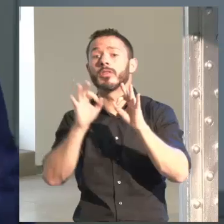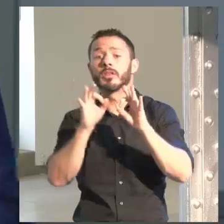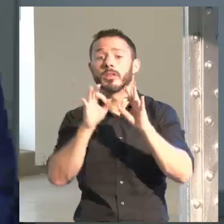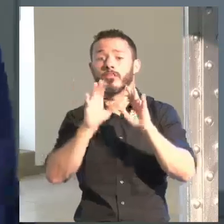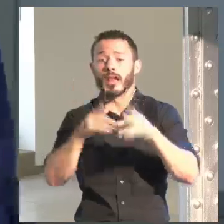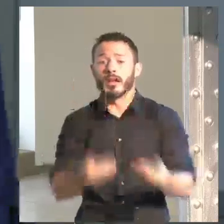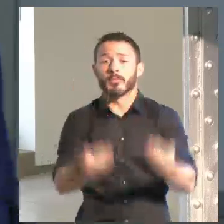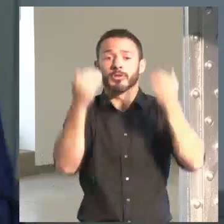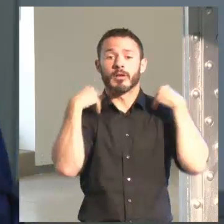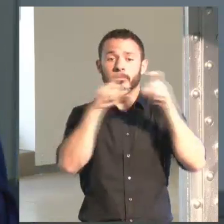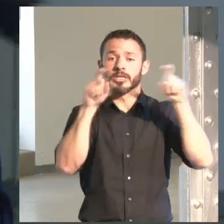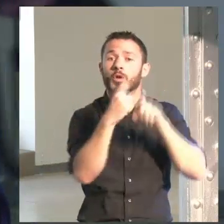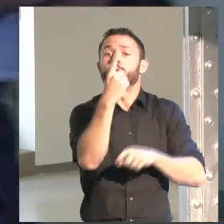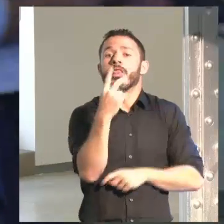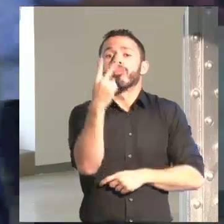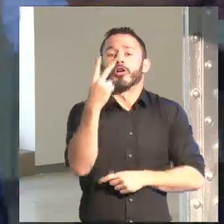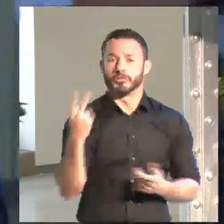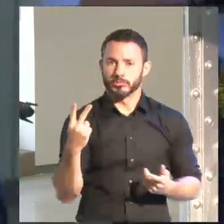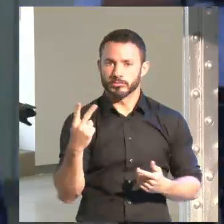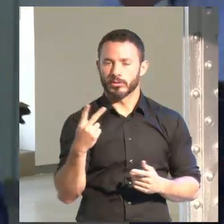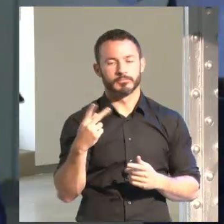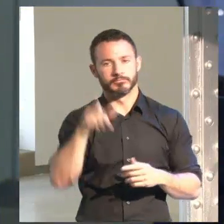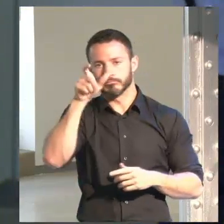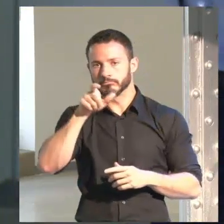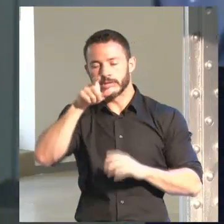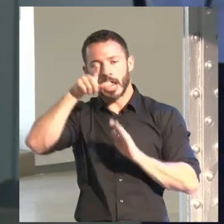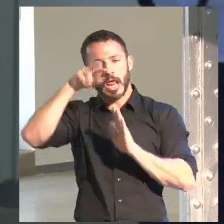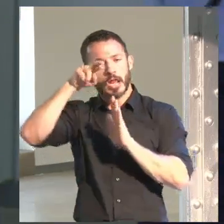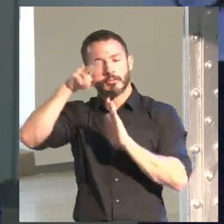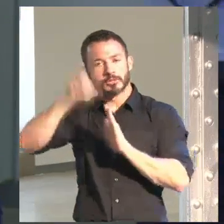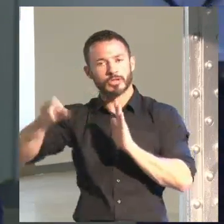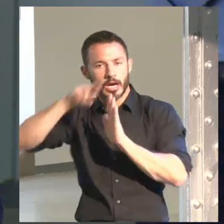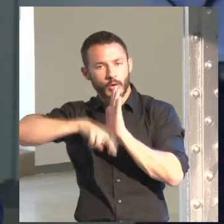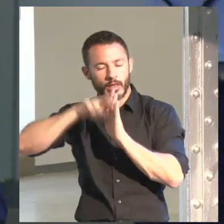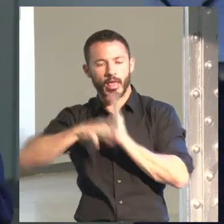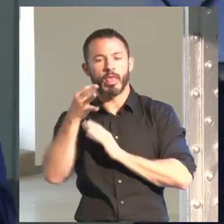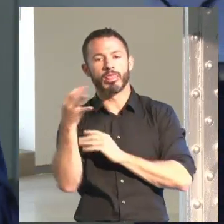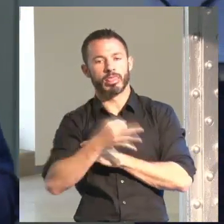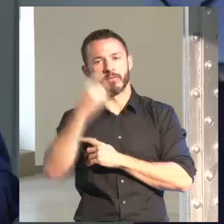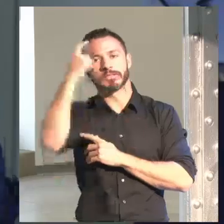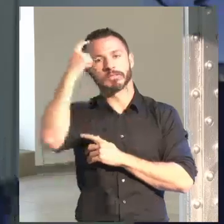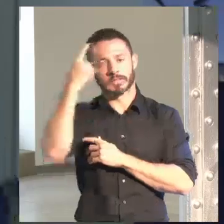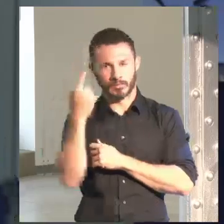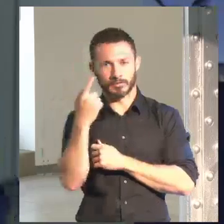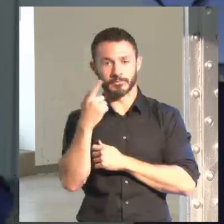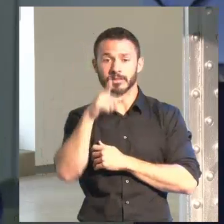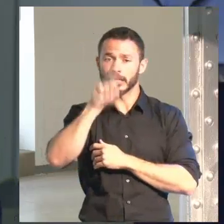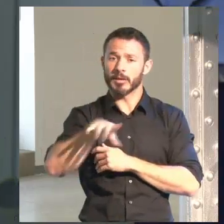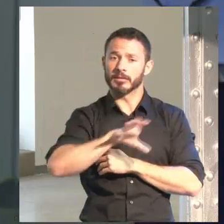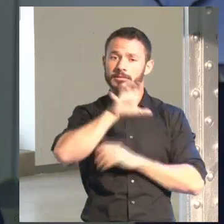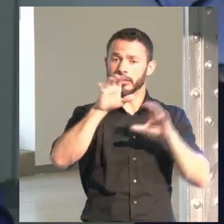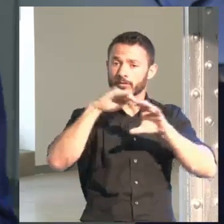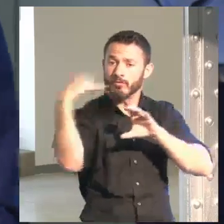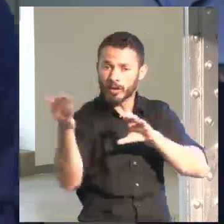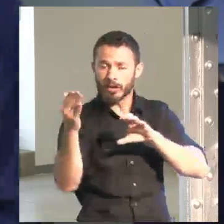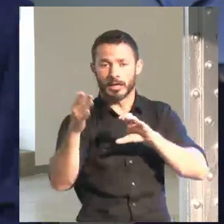dos operadores. Y eso es algo que los reguladores deben tener en cuenta. La extraterritorialidad,